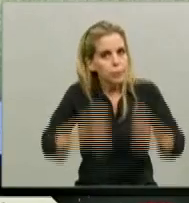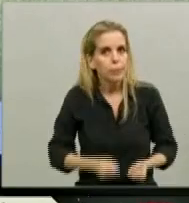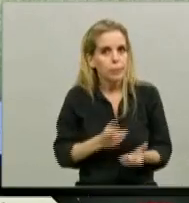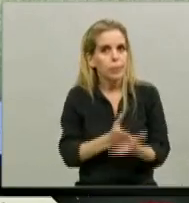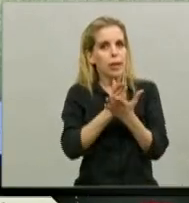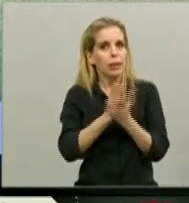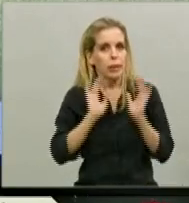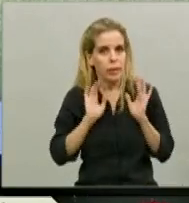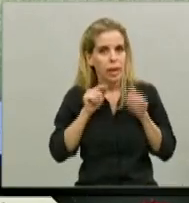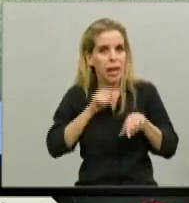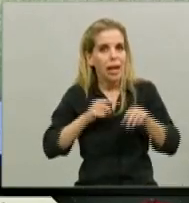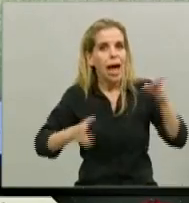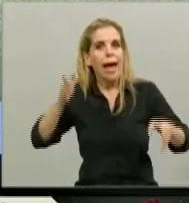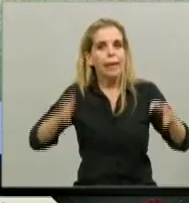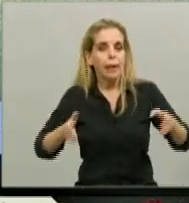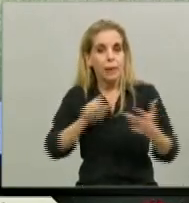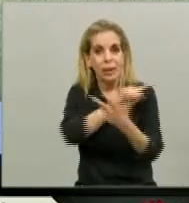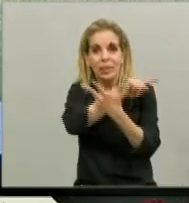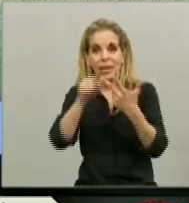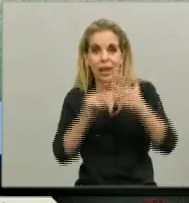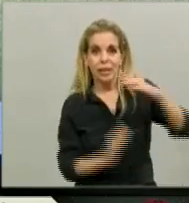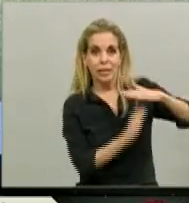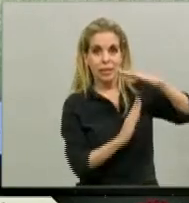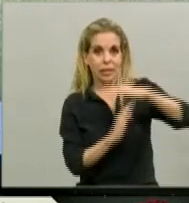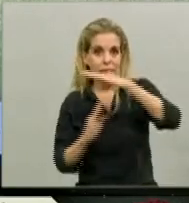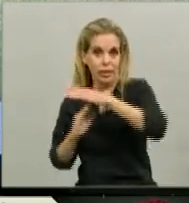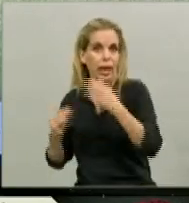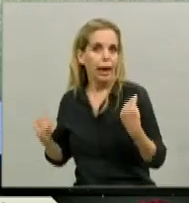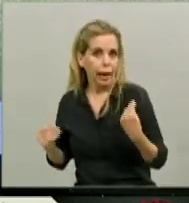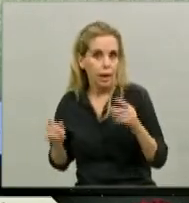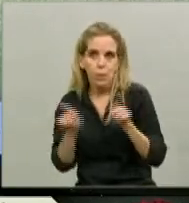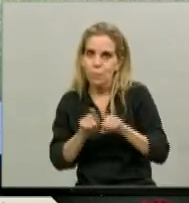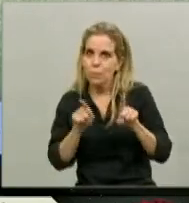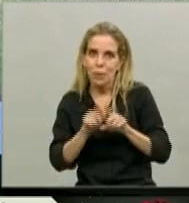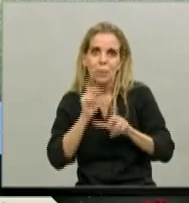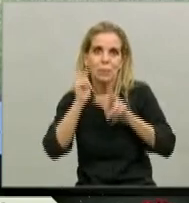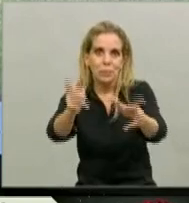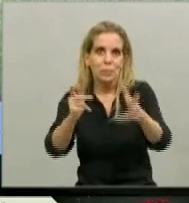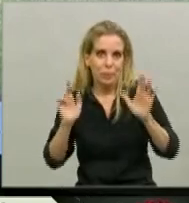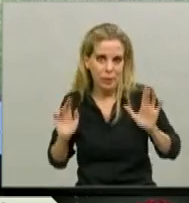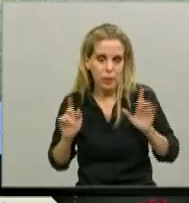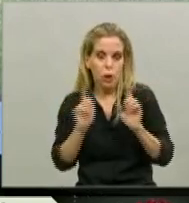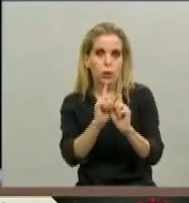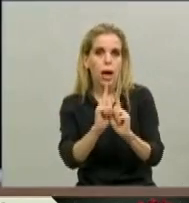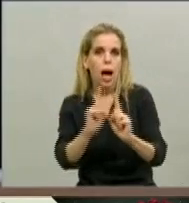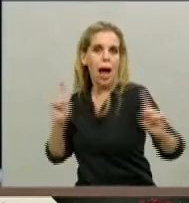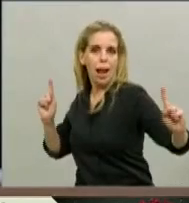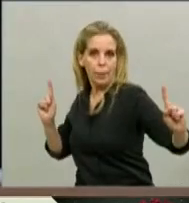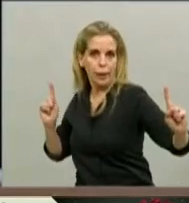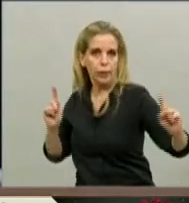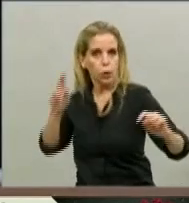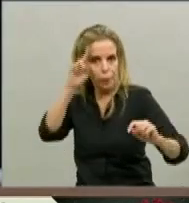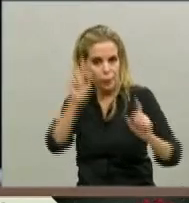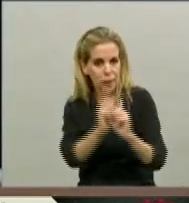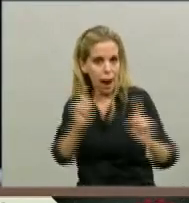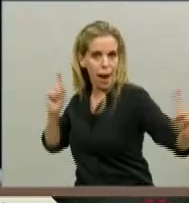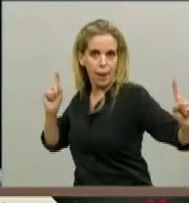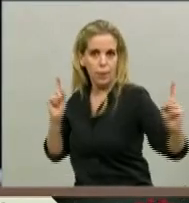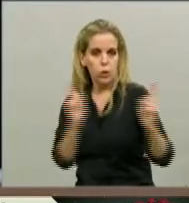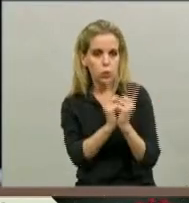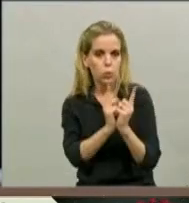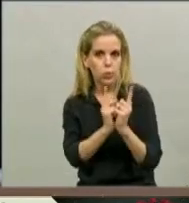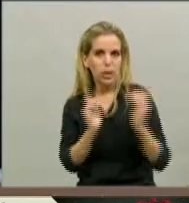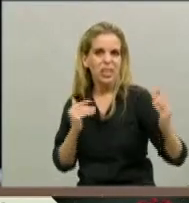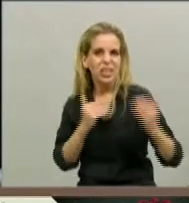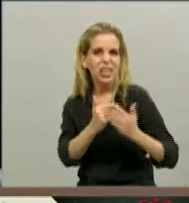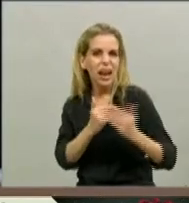Esta etapa tiene tres pilares. Por un lado, las restricciones, lo que se llama ampliar el distanciamiento, la restricción al contacto personal, que es la forma